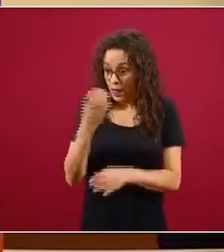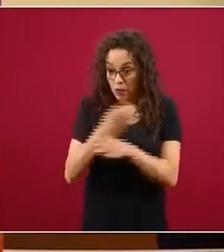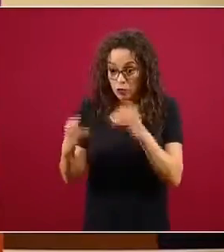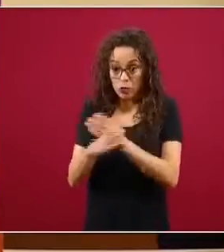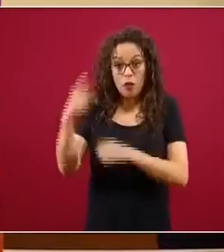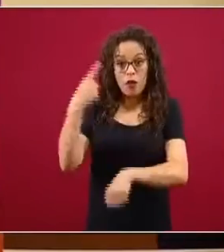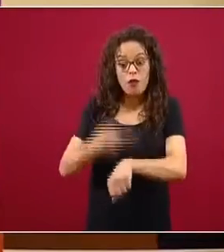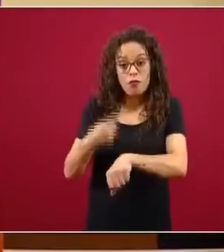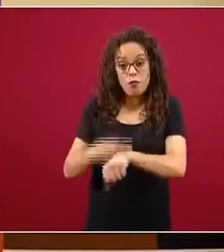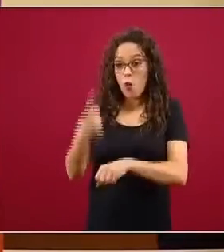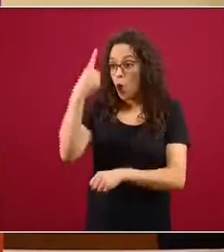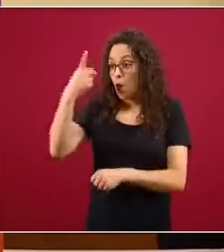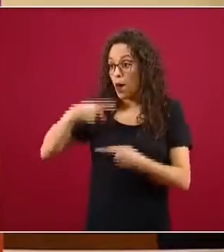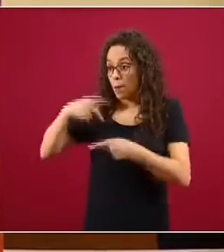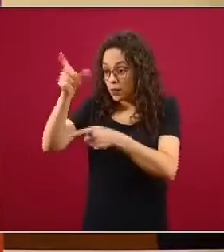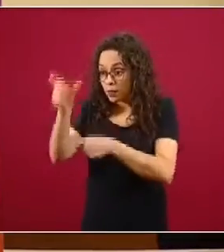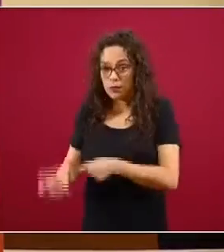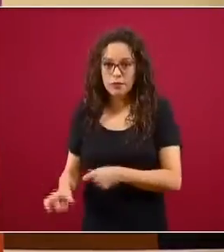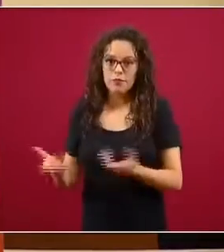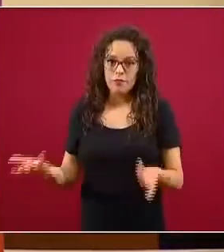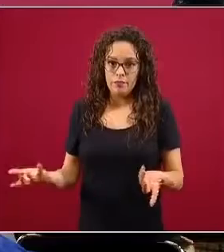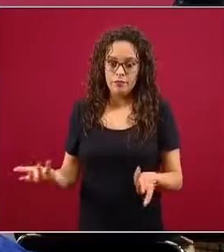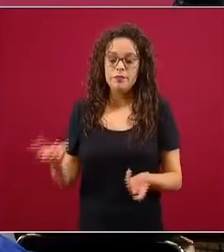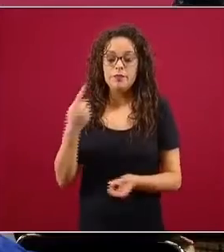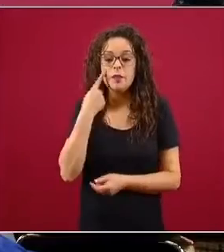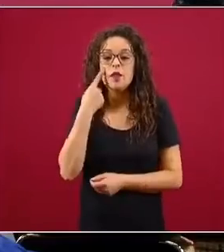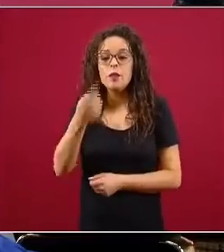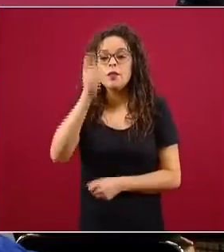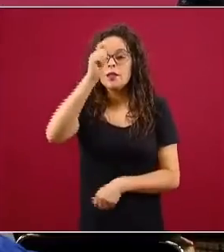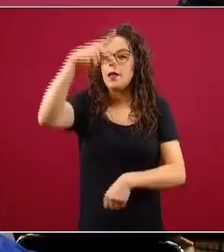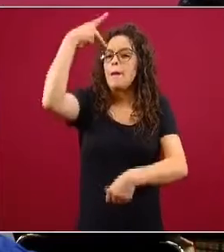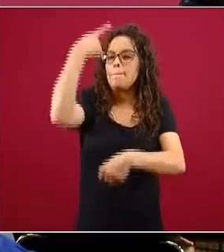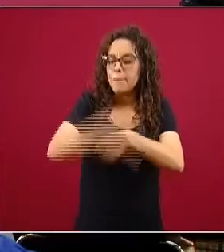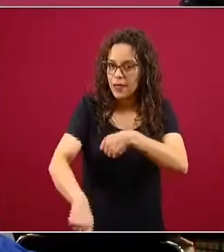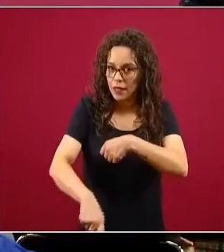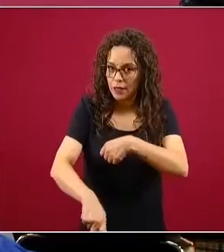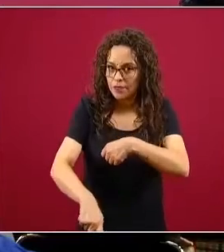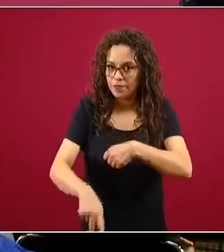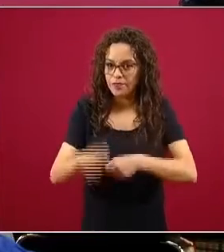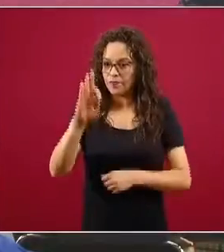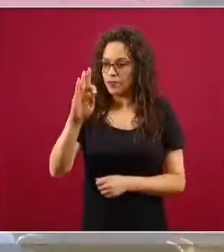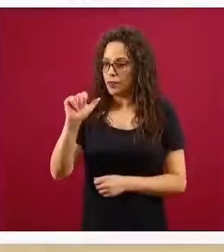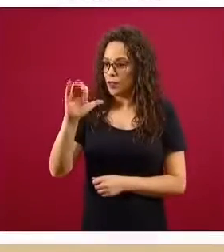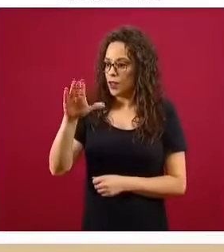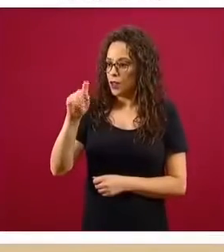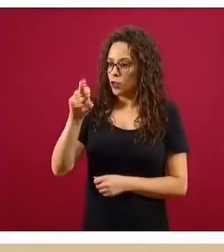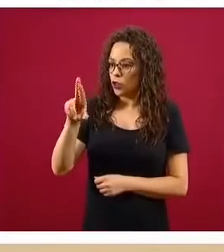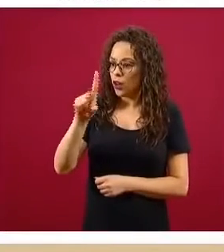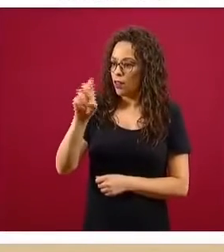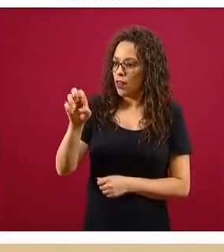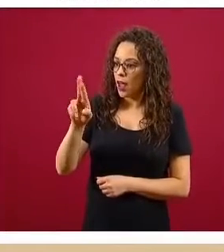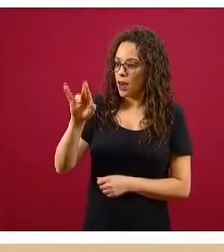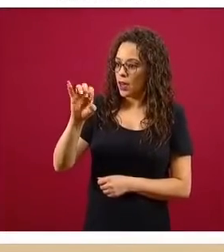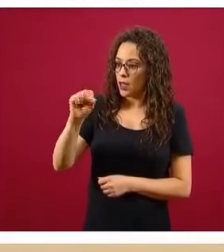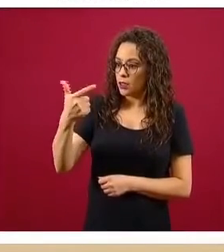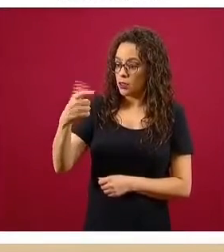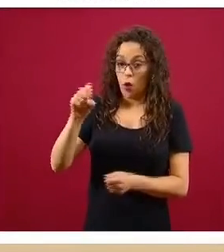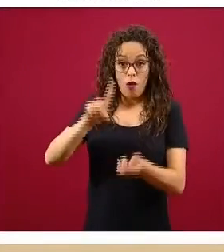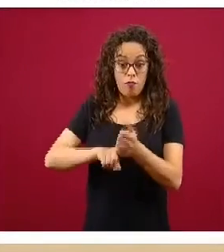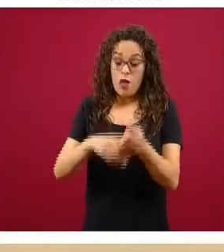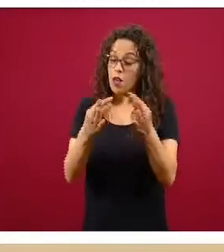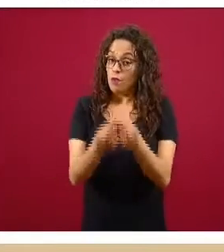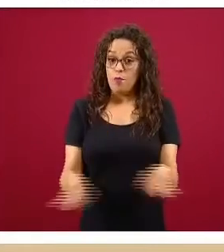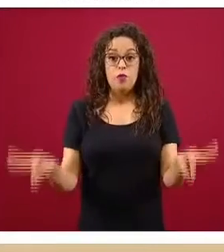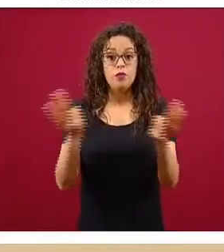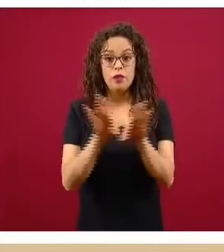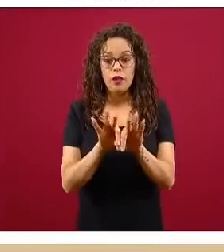ahora lo estamos viendo, los factores de riesgo, en donde ya no solamente incluimos las enfermedades, sino también un factor de riesgo muy importante, que